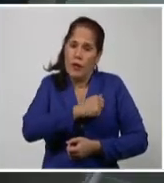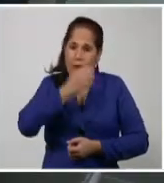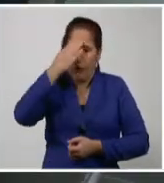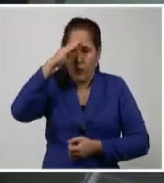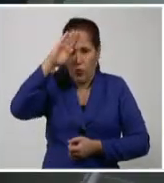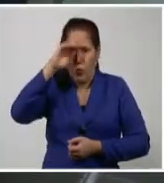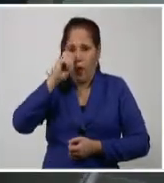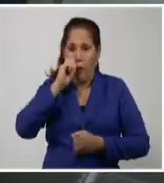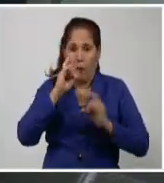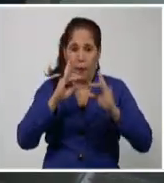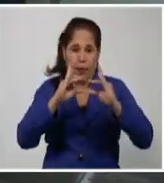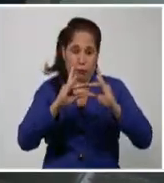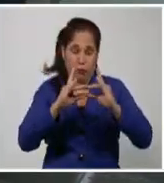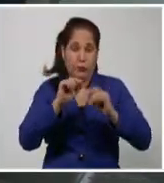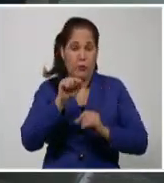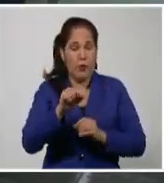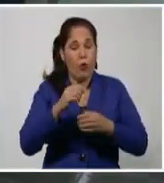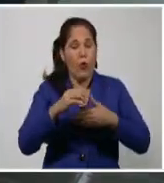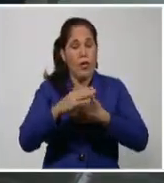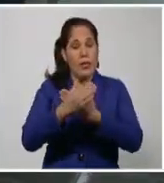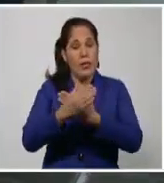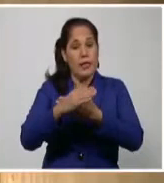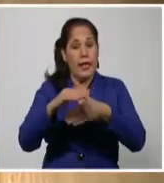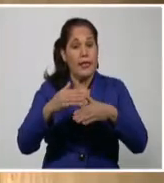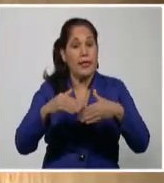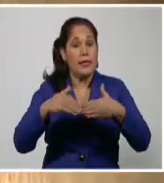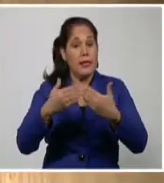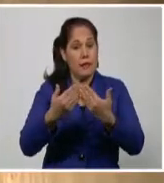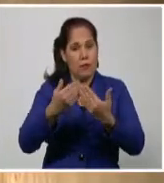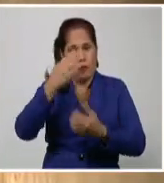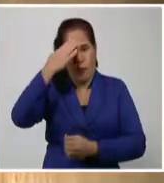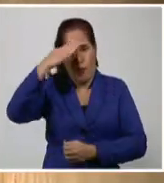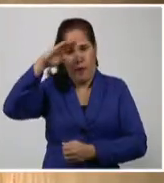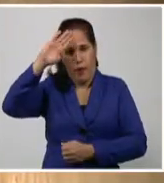profesa a uno de los más grandes símbolos del béisbol cubano. Espero un